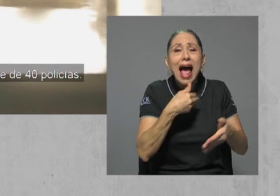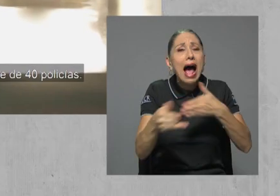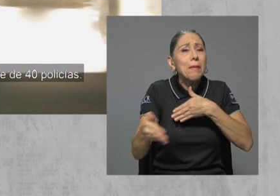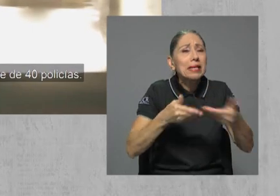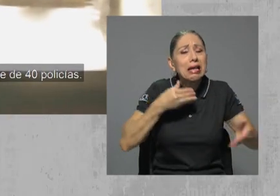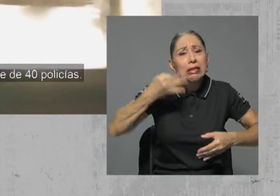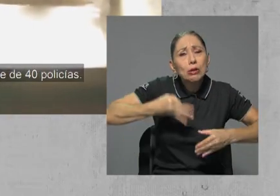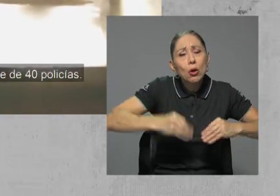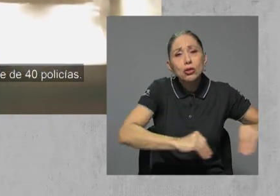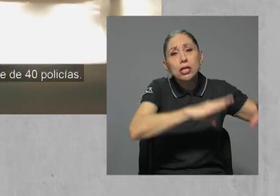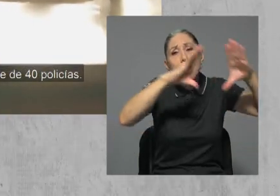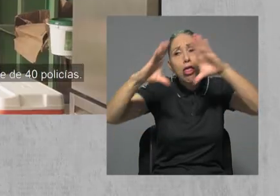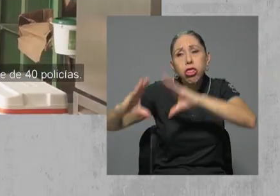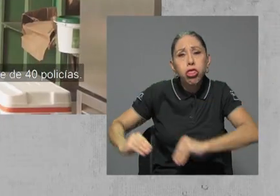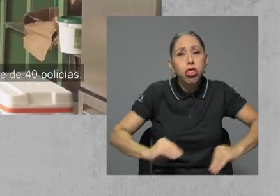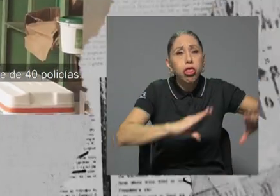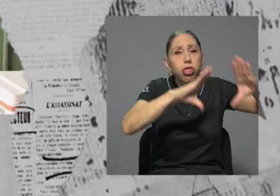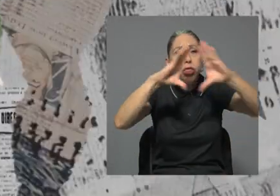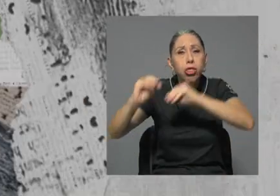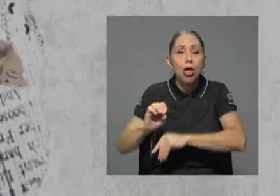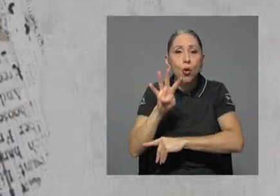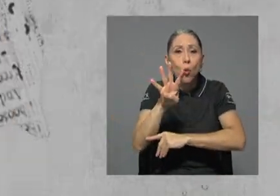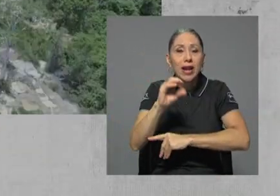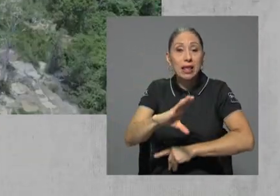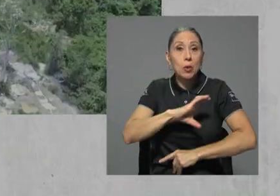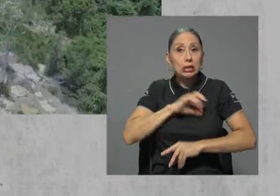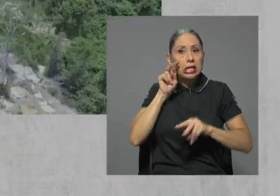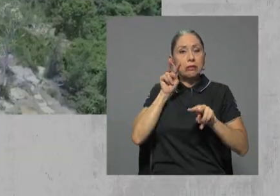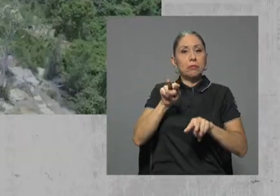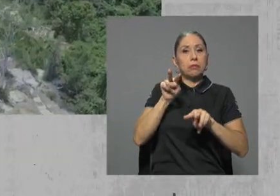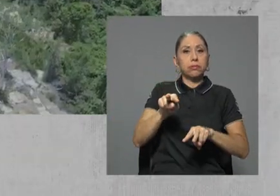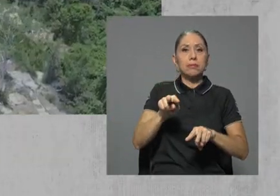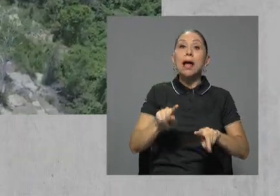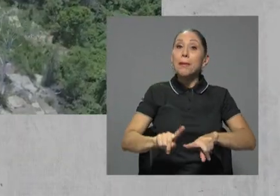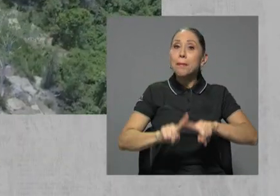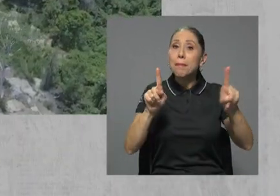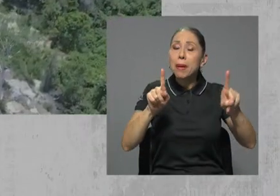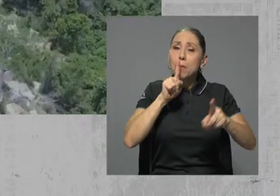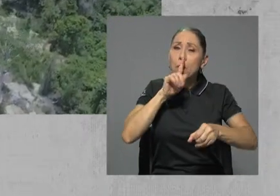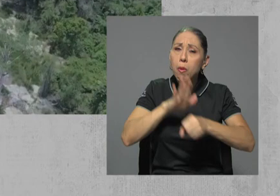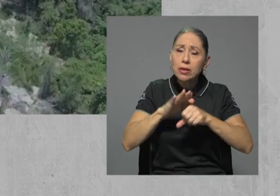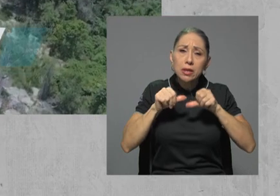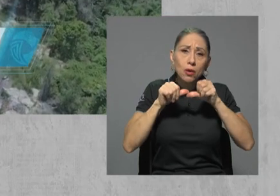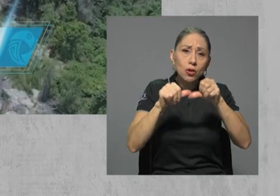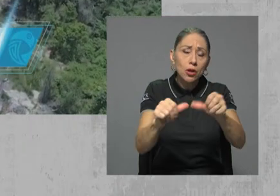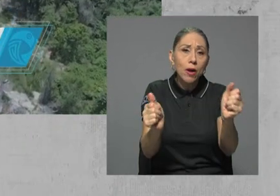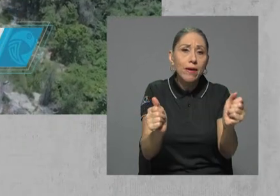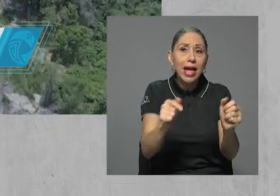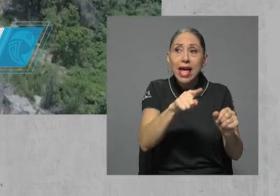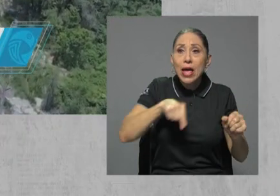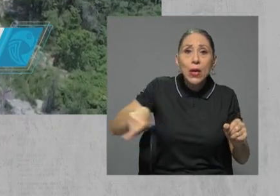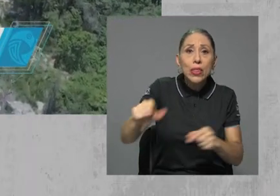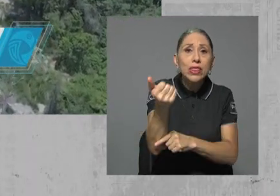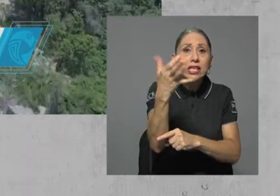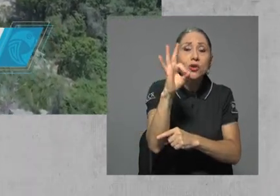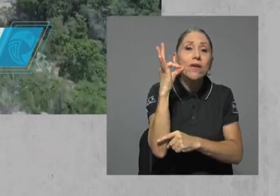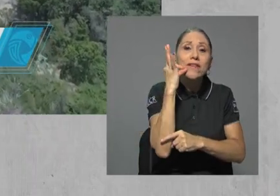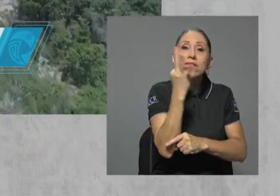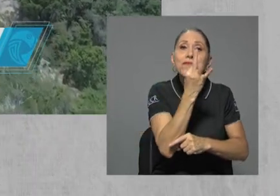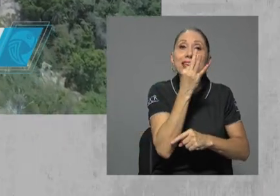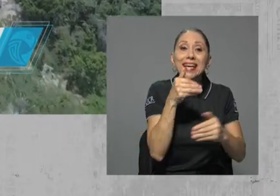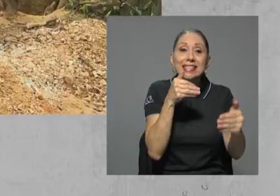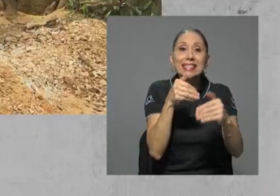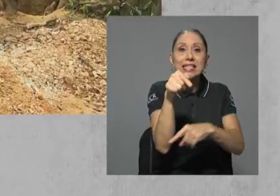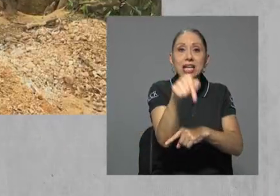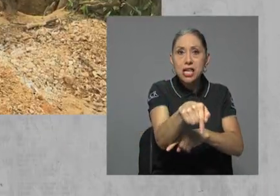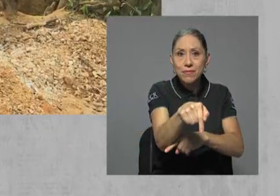y noche por un contingente de 40 policías no obstante la promesa continúa bajo 19 fincas aledañas al hábil billete de